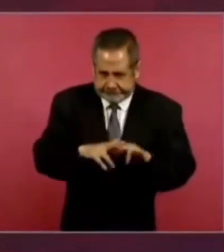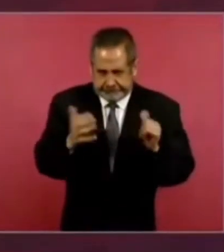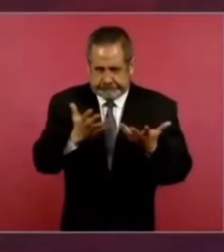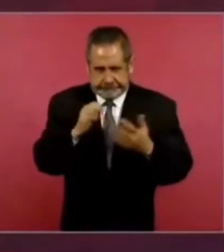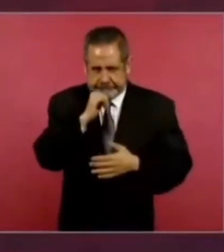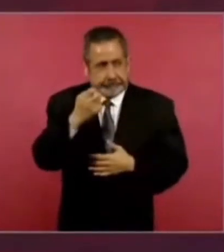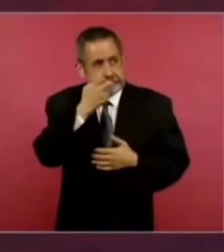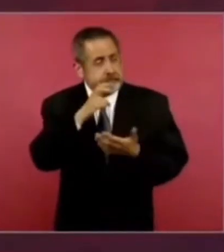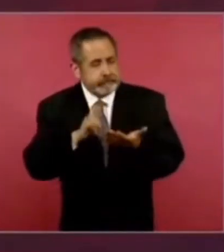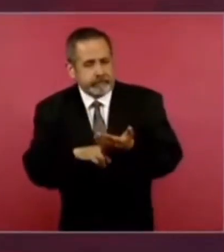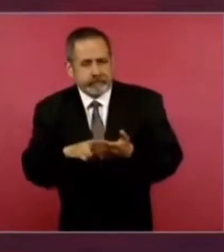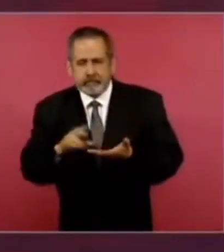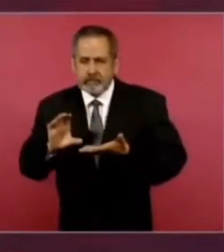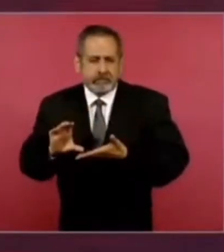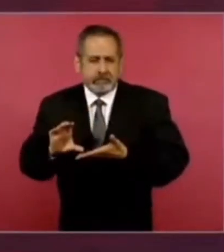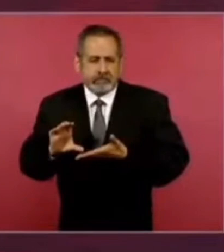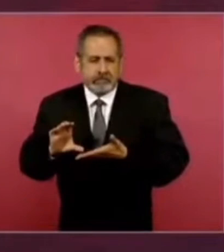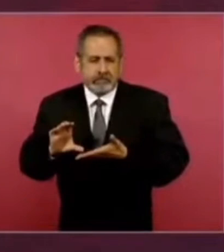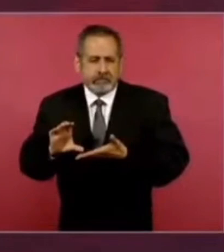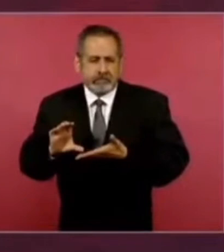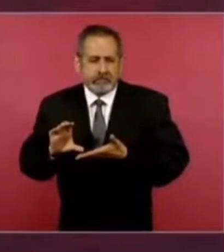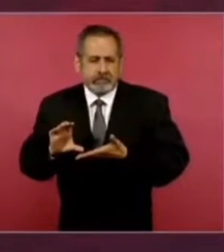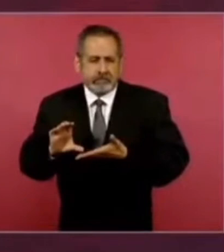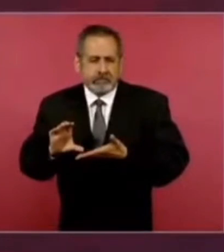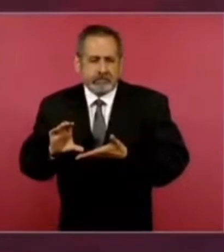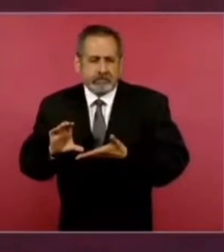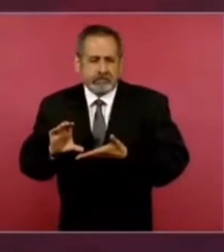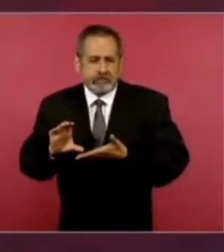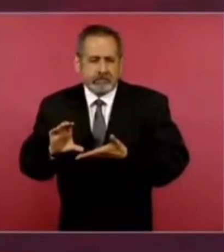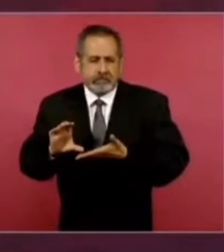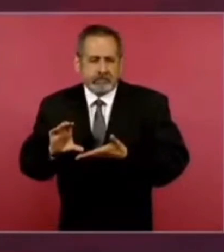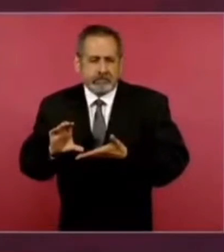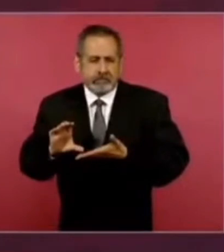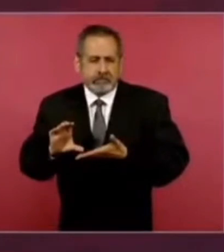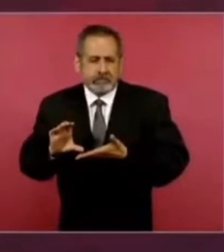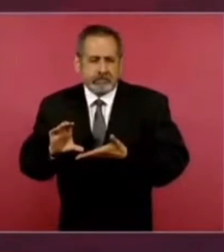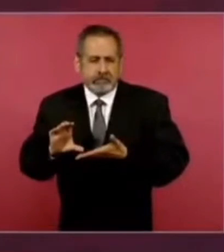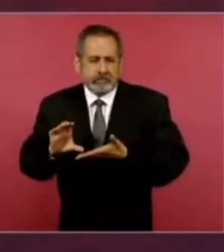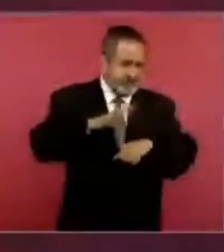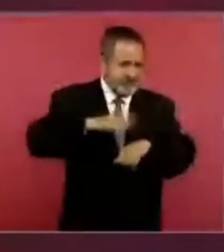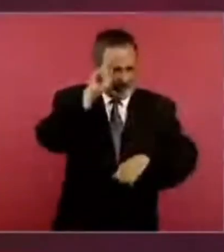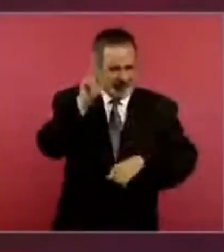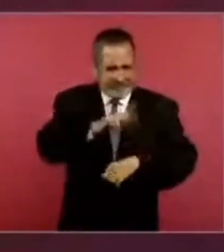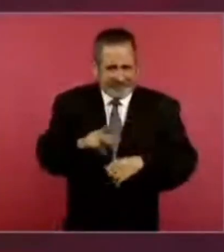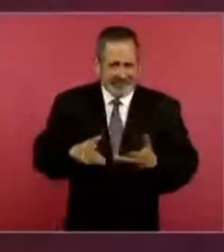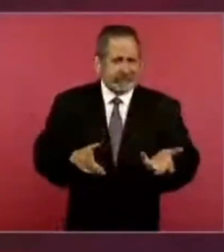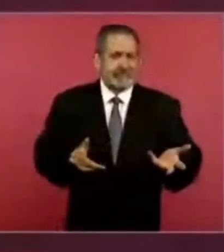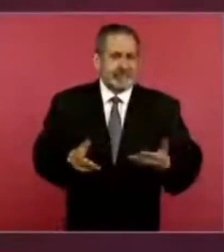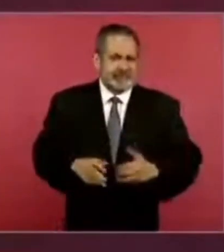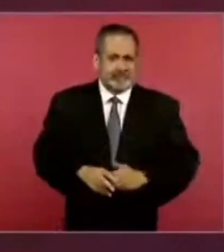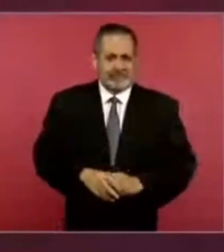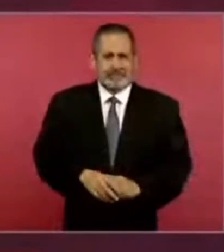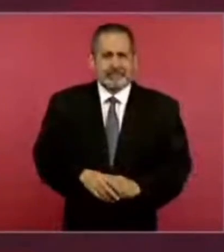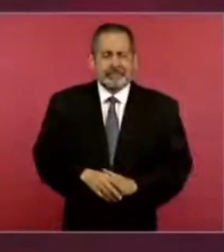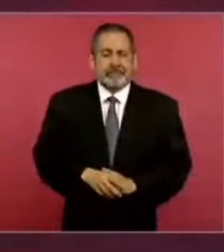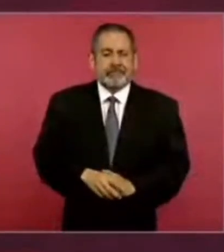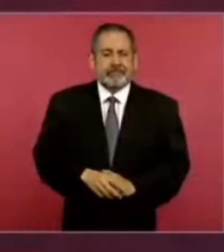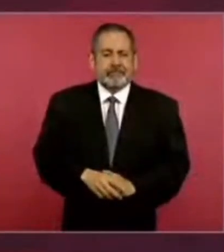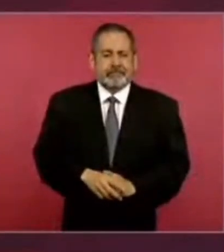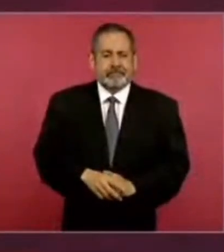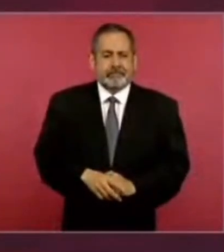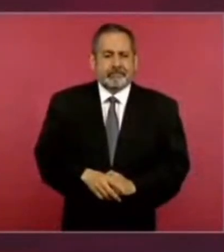También, sí. De esos se los prestaban los dueños de la empresa. ¿Qué pasa?